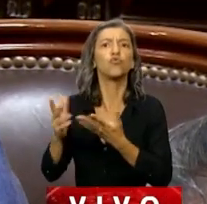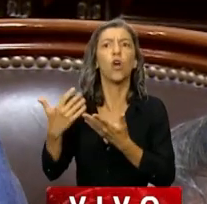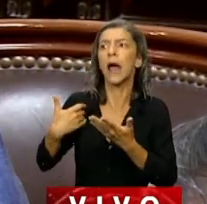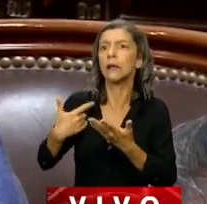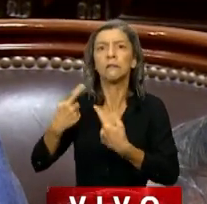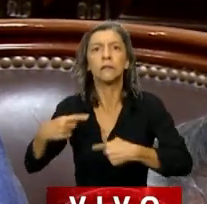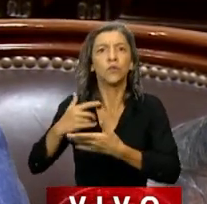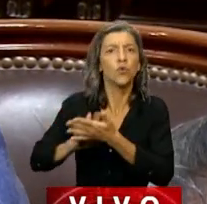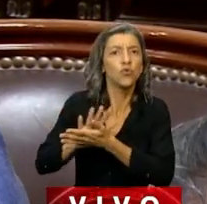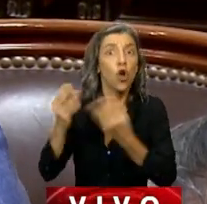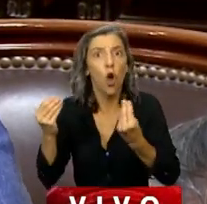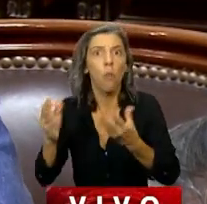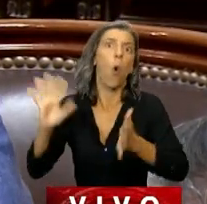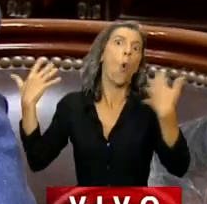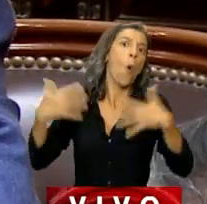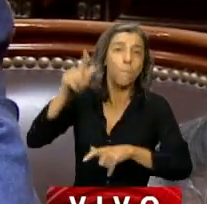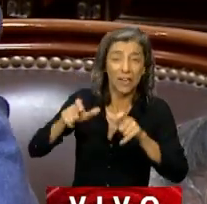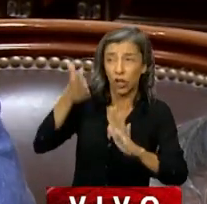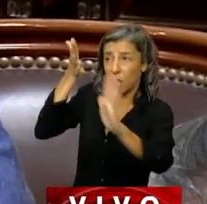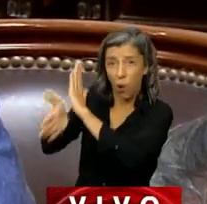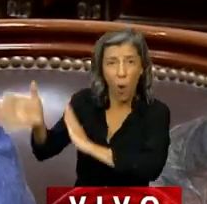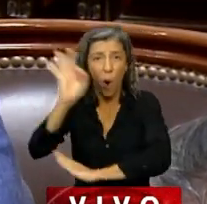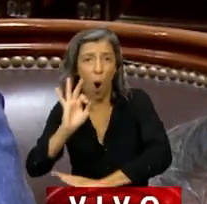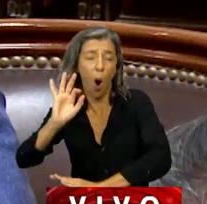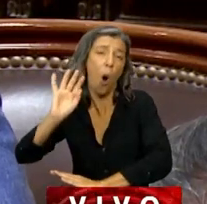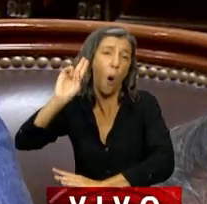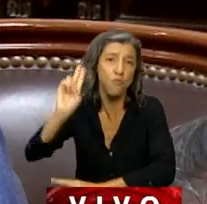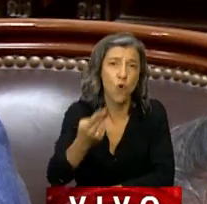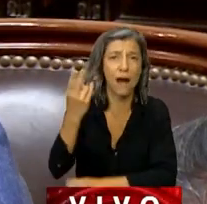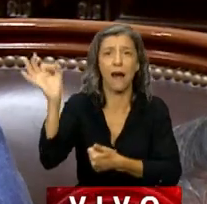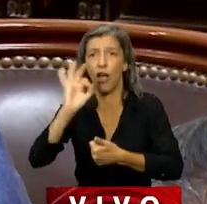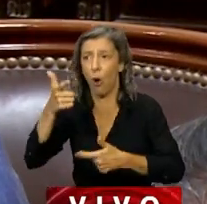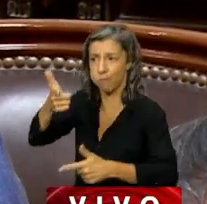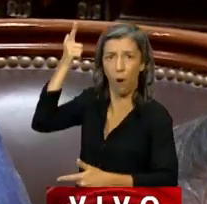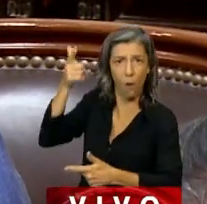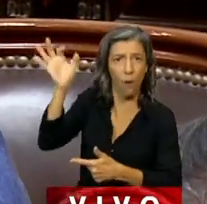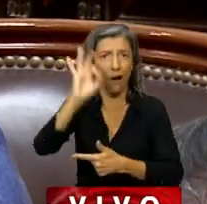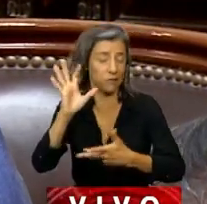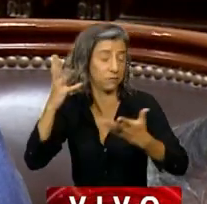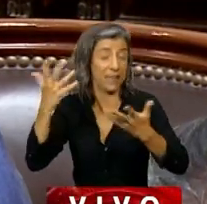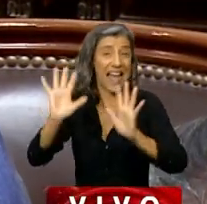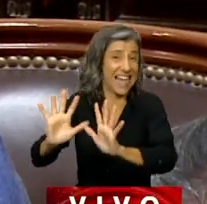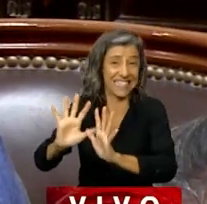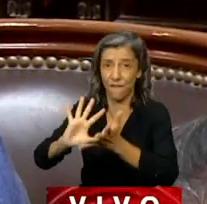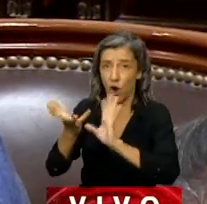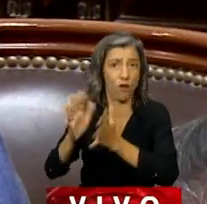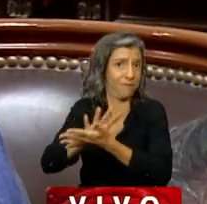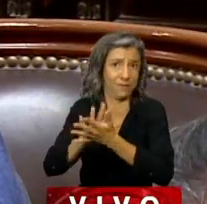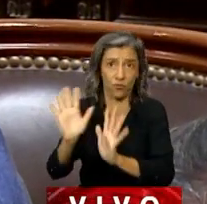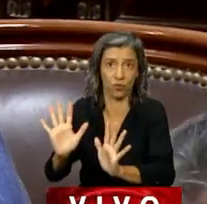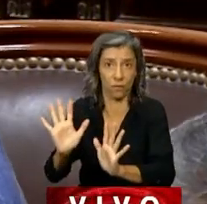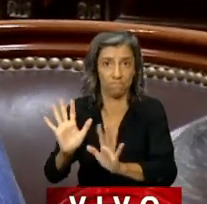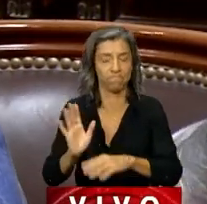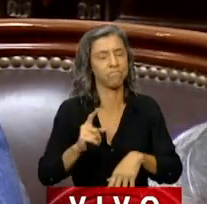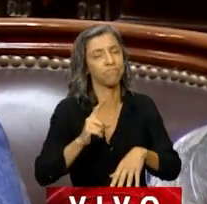el exilio. Esa era la Argentina que vivíamos. Cuando yo era chico, señor presidente, muy chiquito,